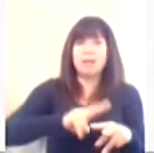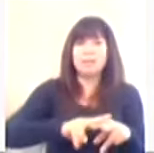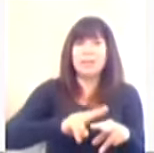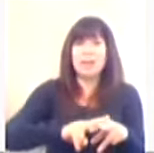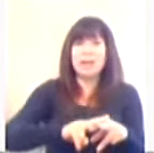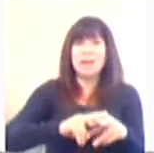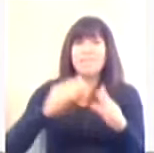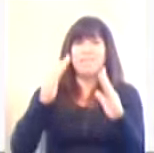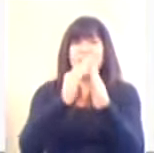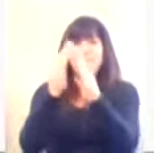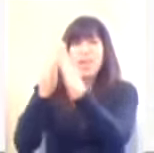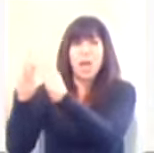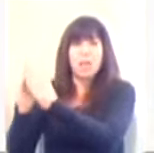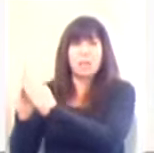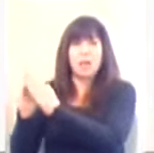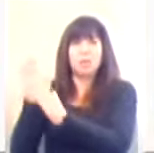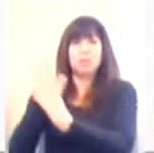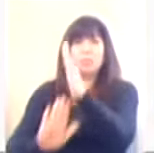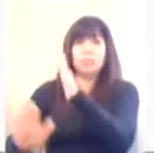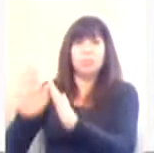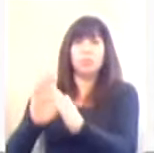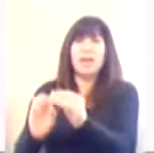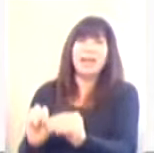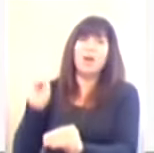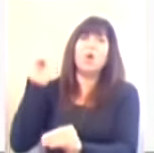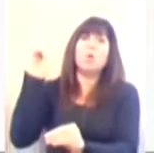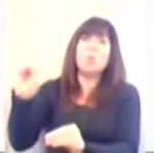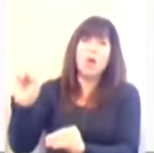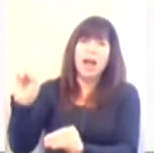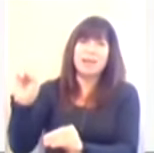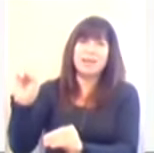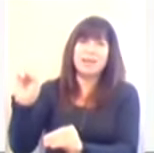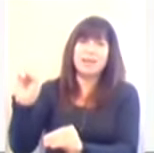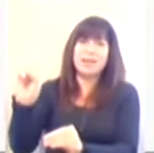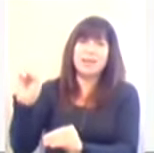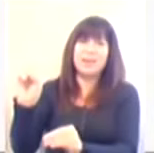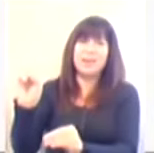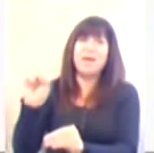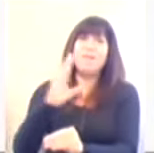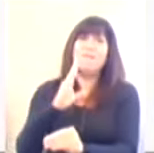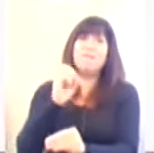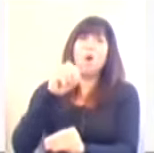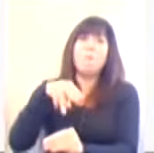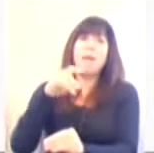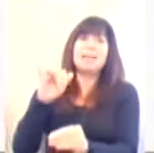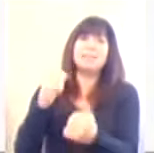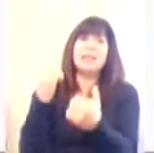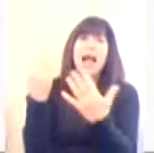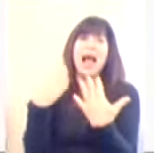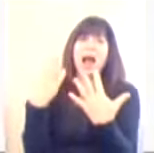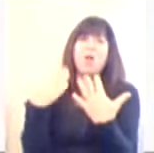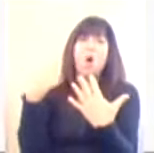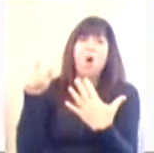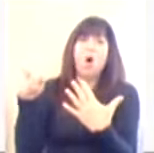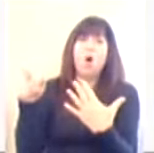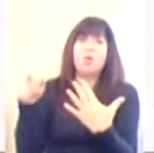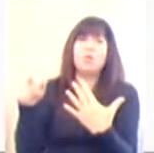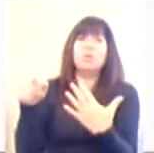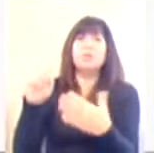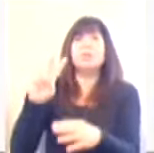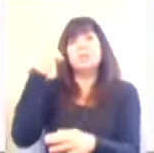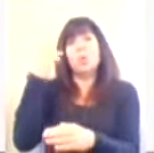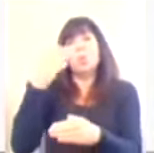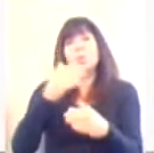térmicamente las viviendas e incorporar calefacción sustentable con bombas de calor. Y finalmente, ¿no es cierto?, ya sobre todo hacia la segunda